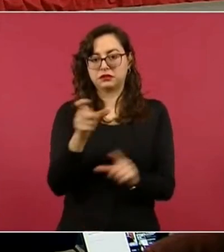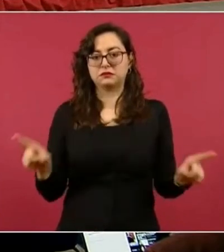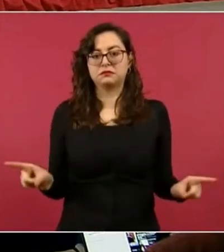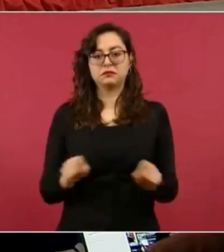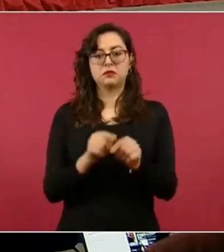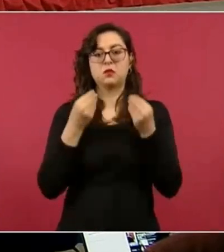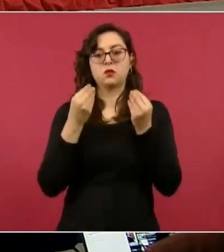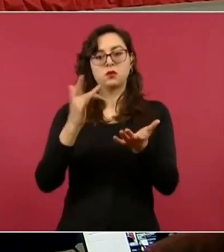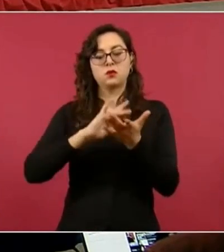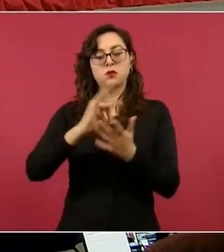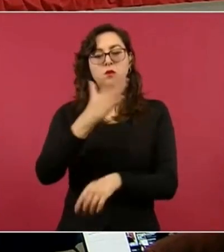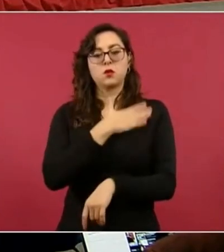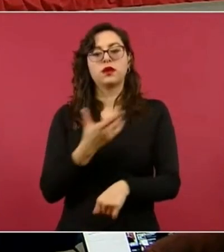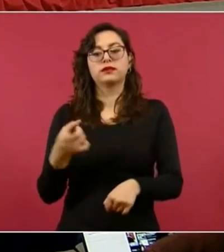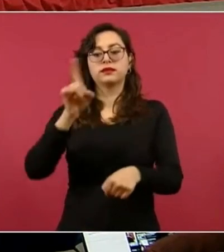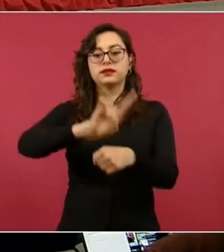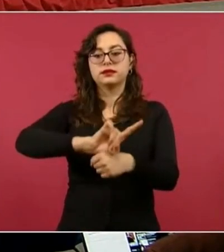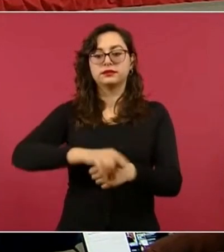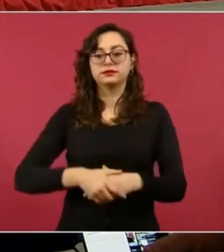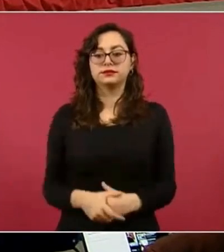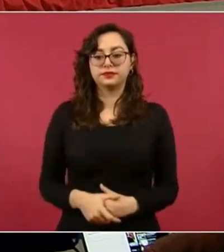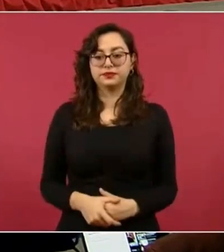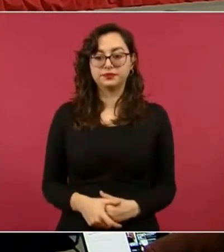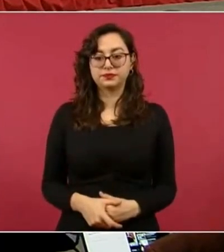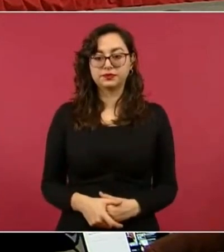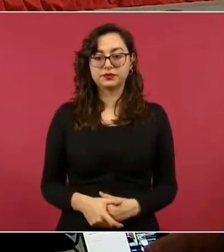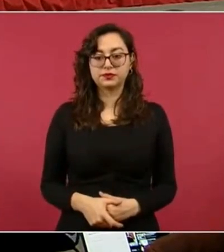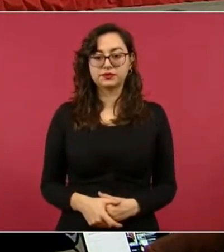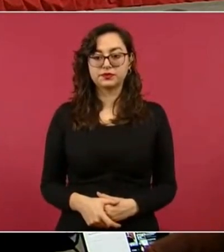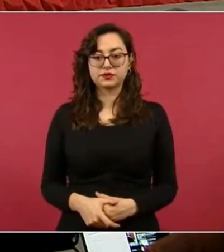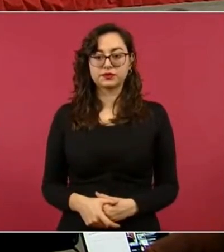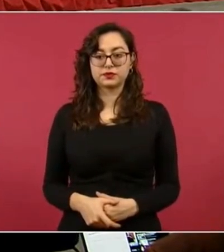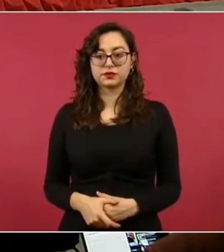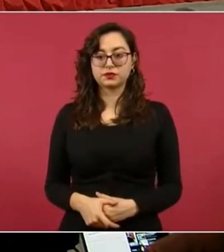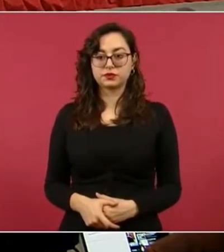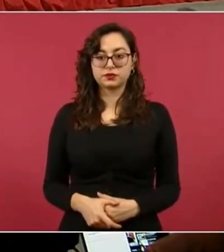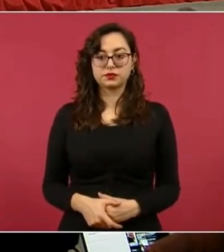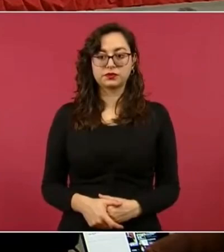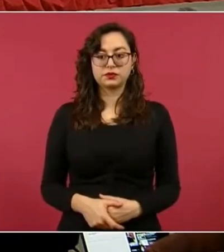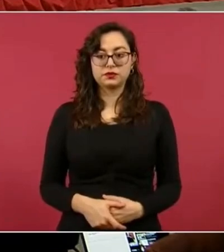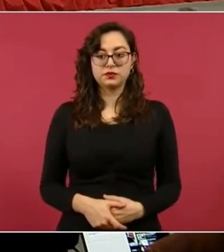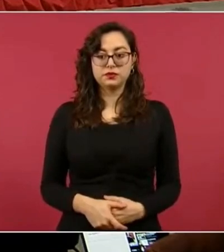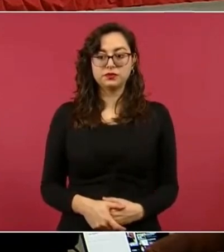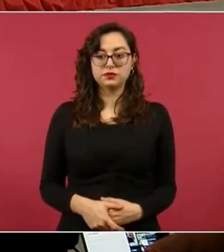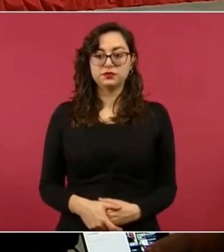gracias y buenos días. Marcel.